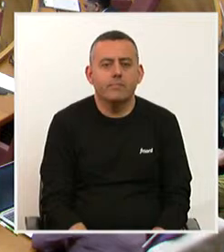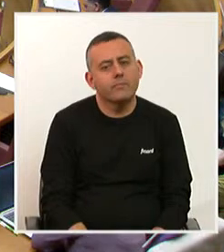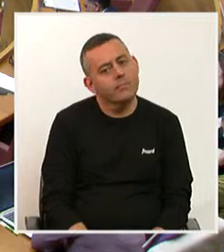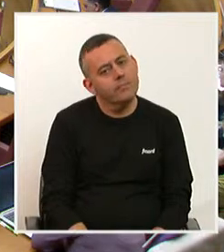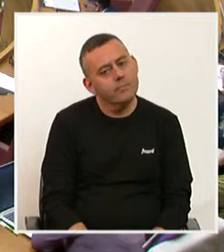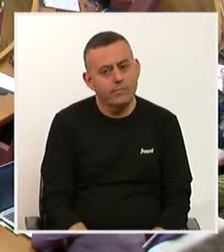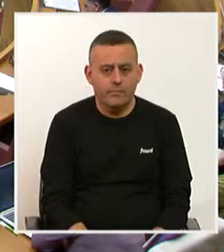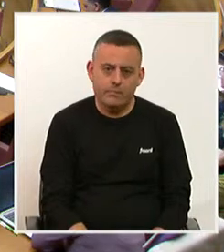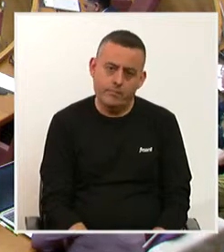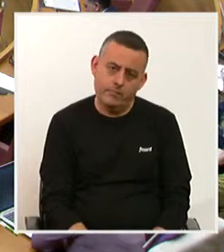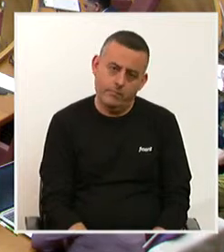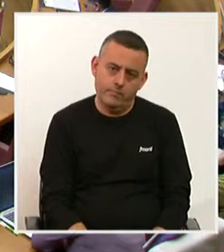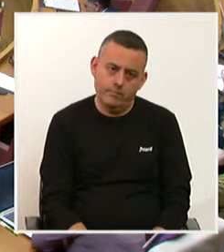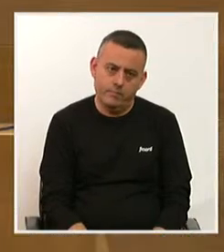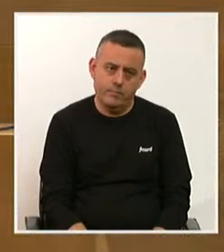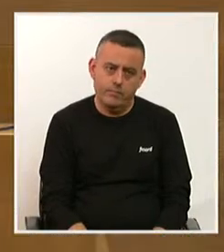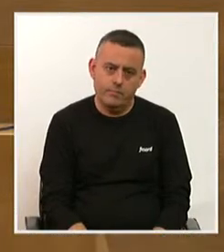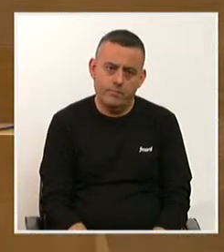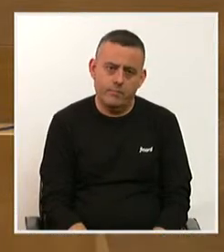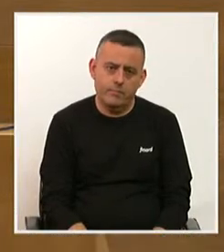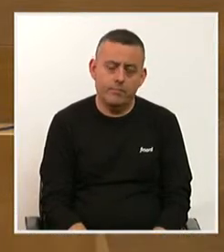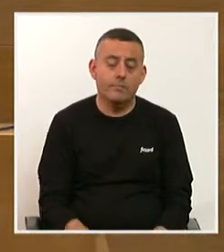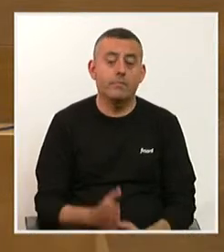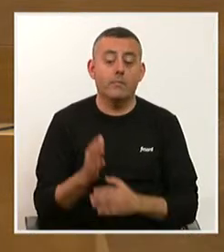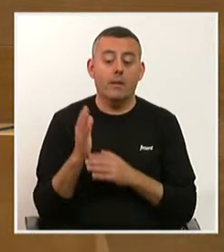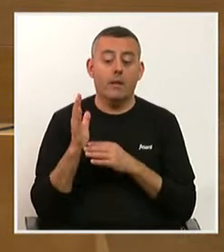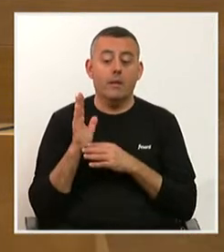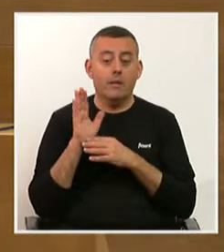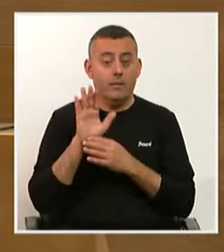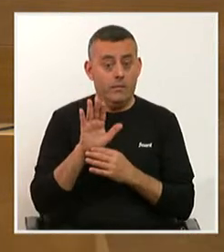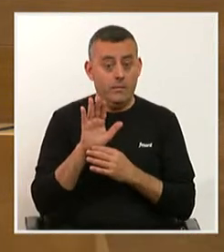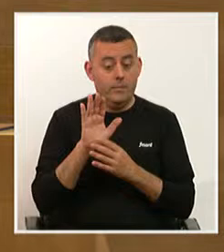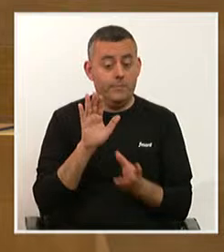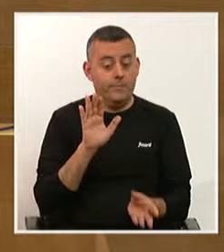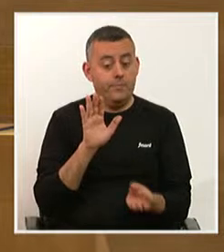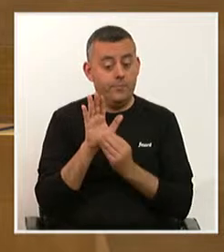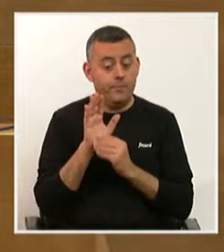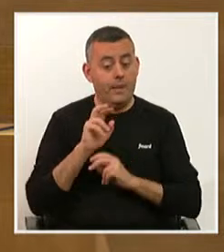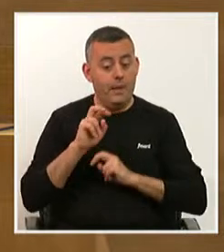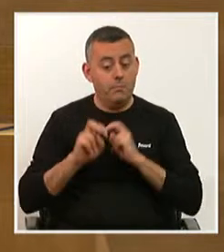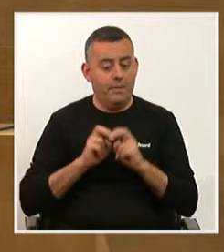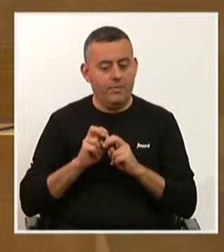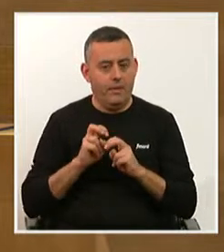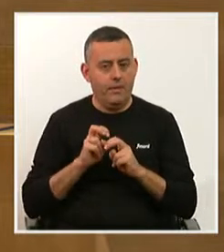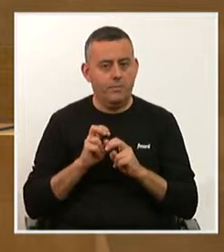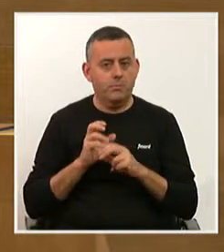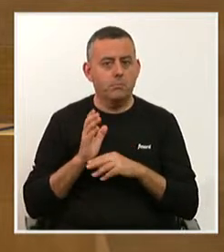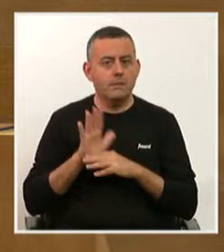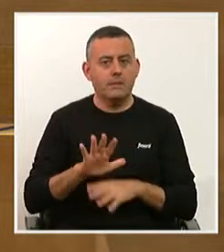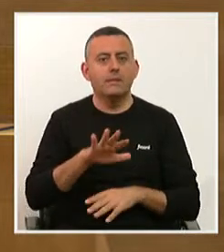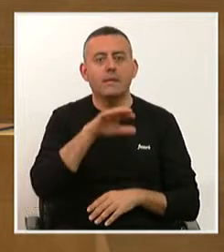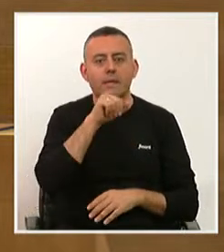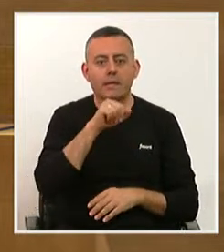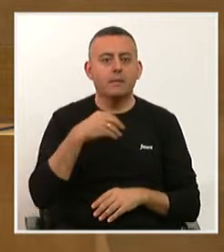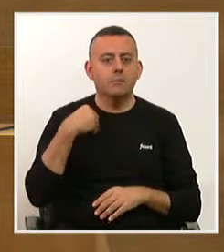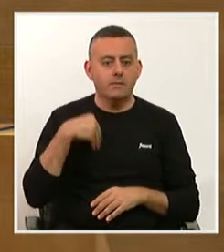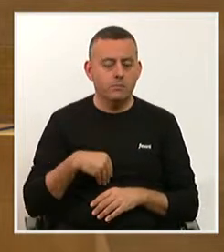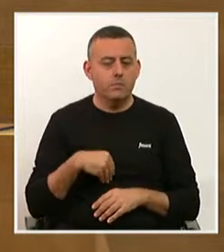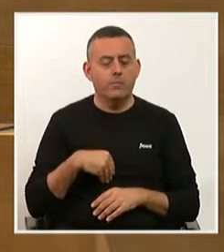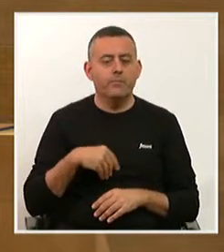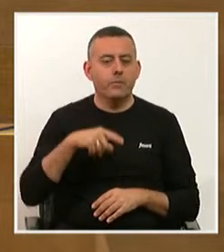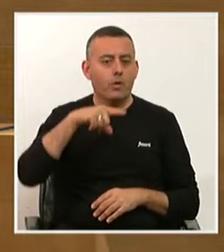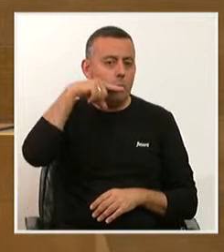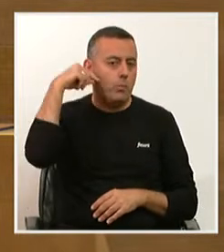gracias hay una enmienda presentada por el grupo parlamentario por compromis que la defenderá María